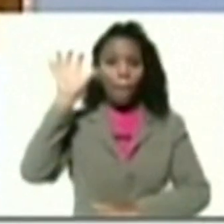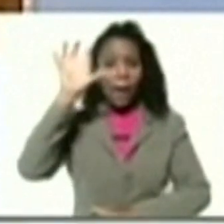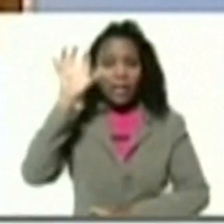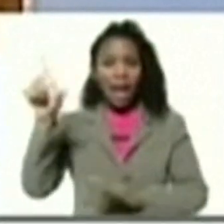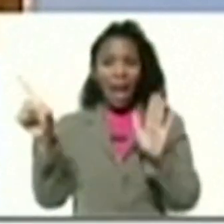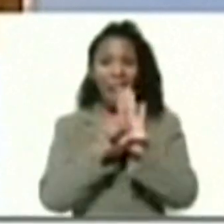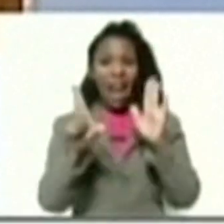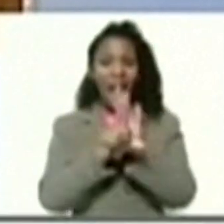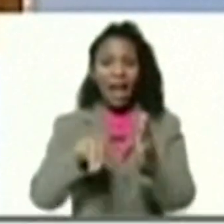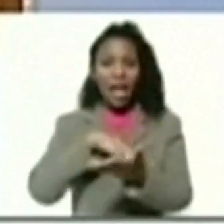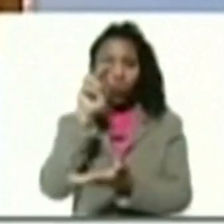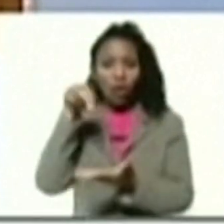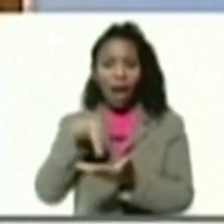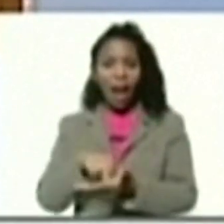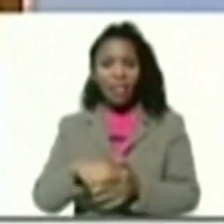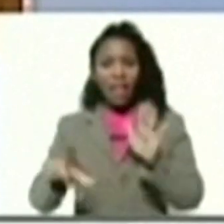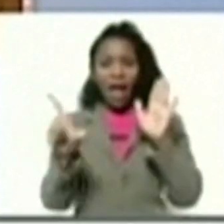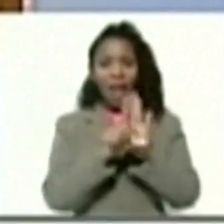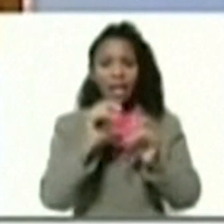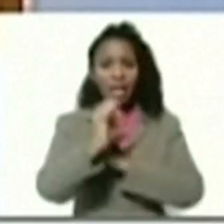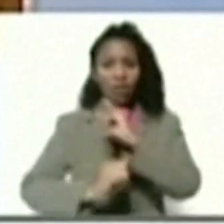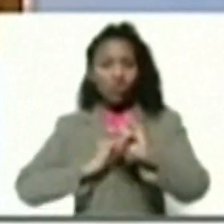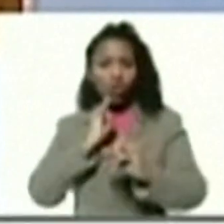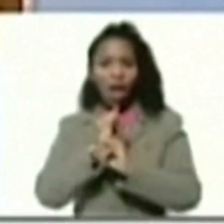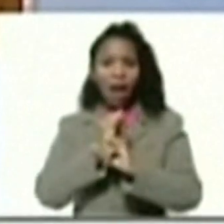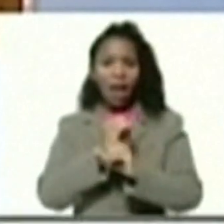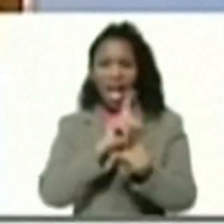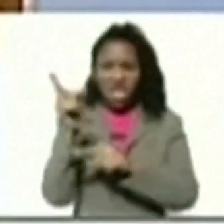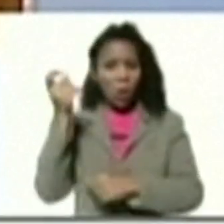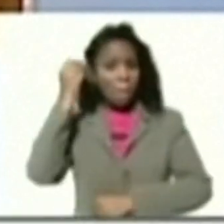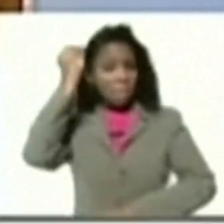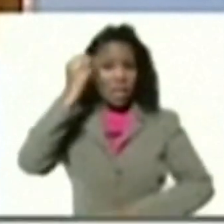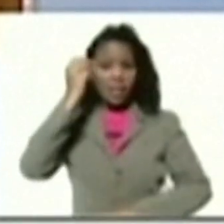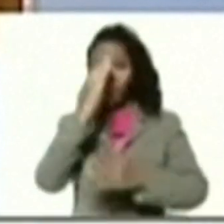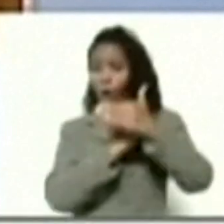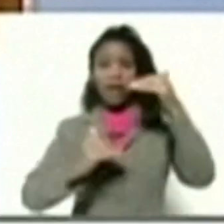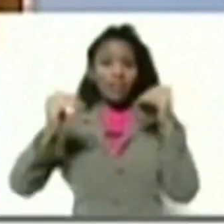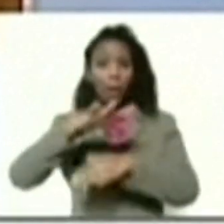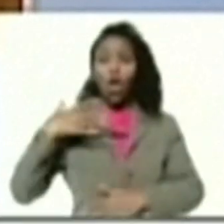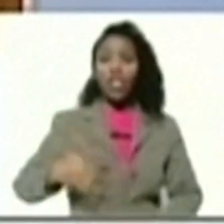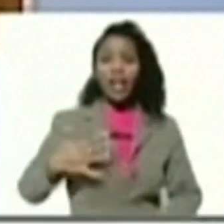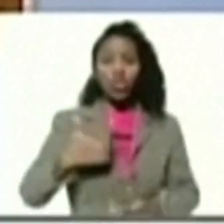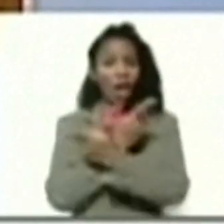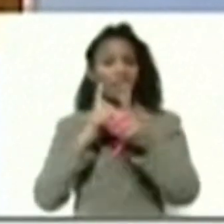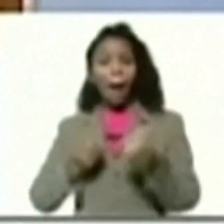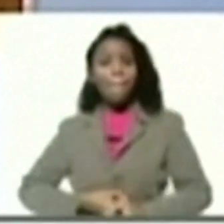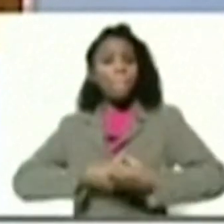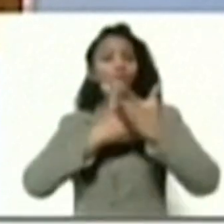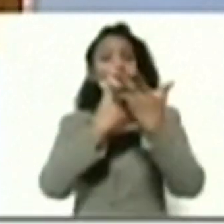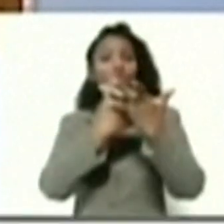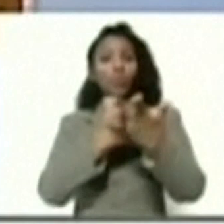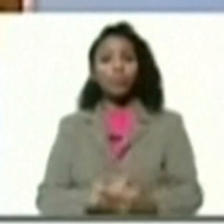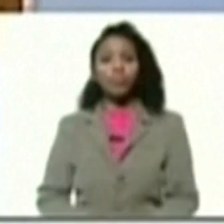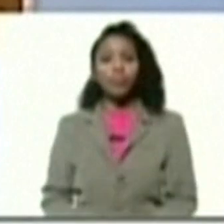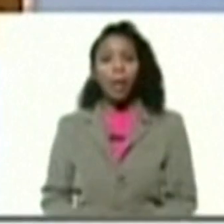las leyes nacionales de la ley internacional ellos se creen que están por encima de los derechos a la libertad de expresión